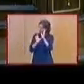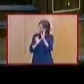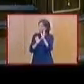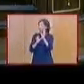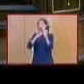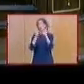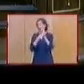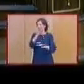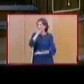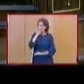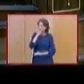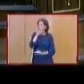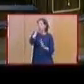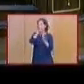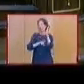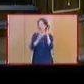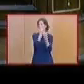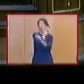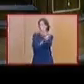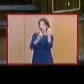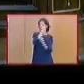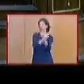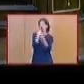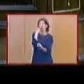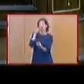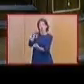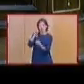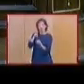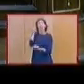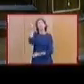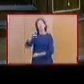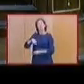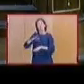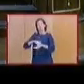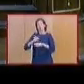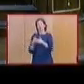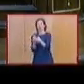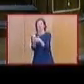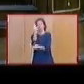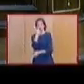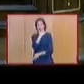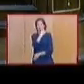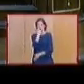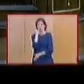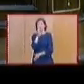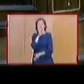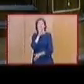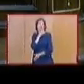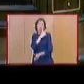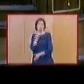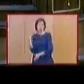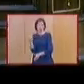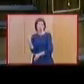régimen económico y fiscal y también en los compromisos de los próximos días, como decíamos. Si el presupuesto